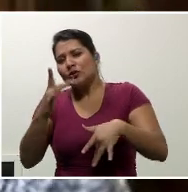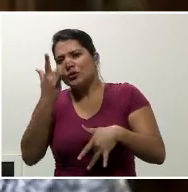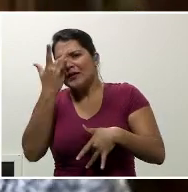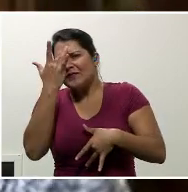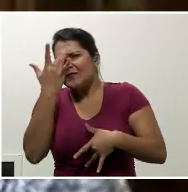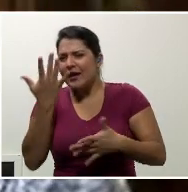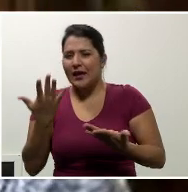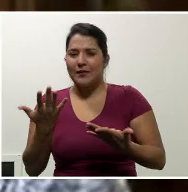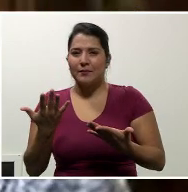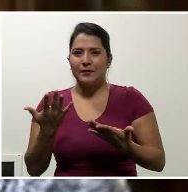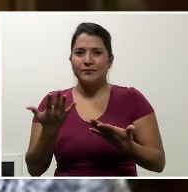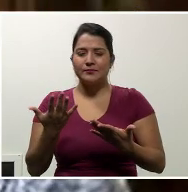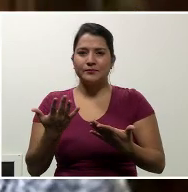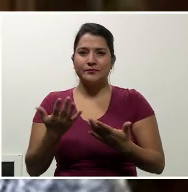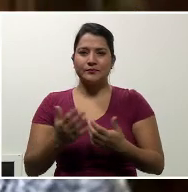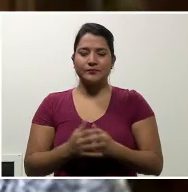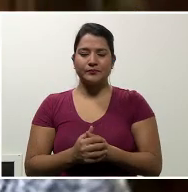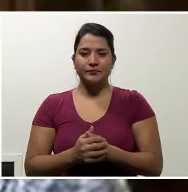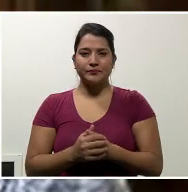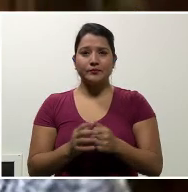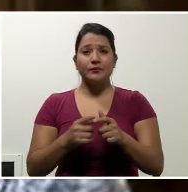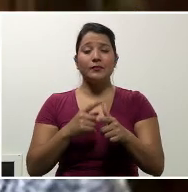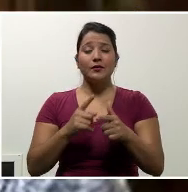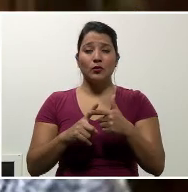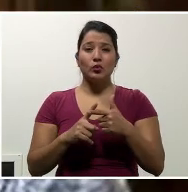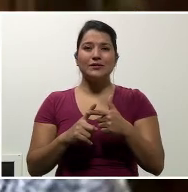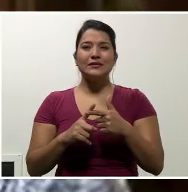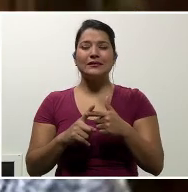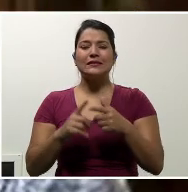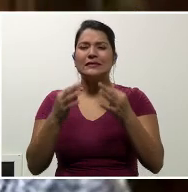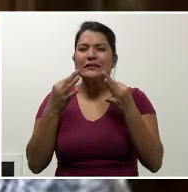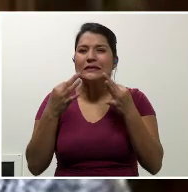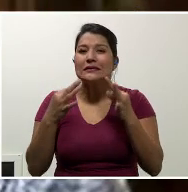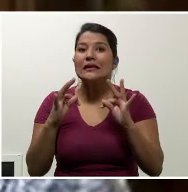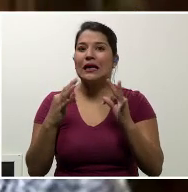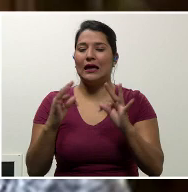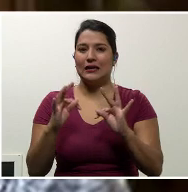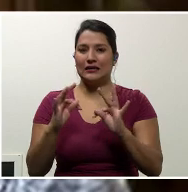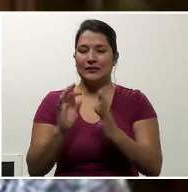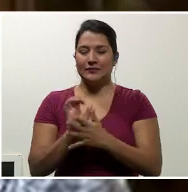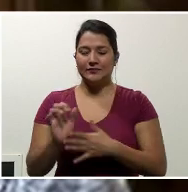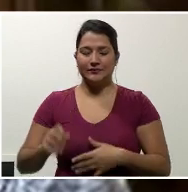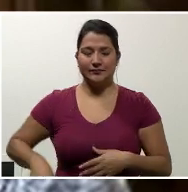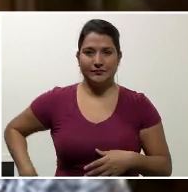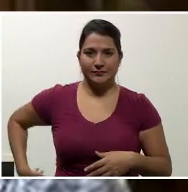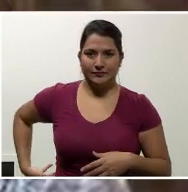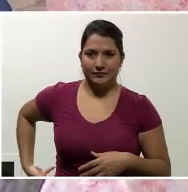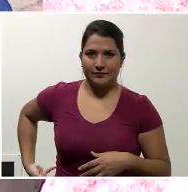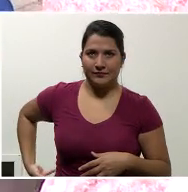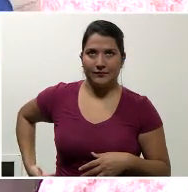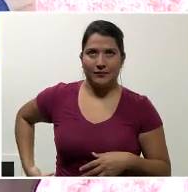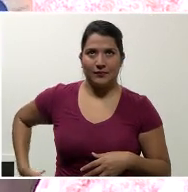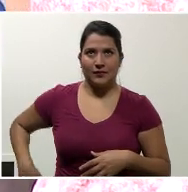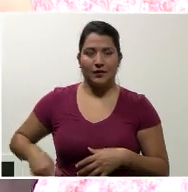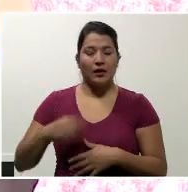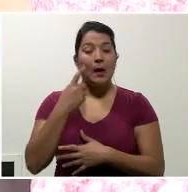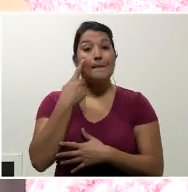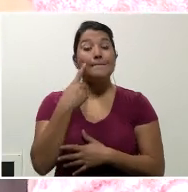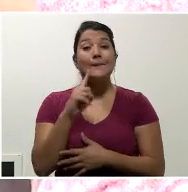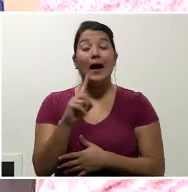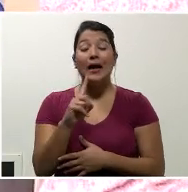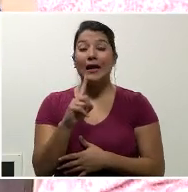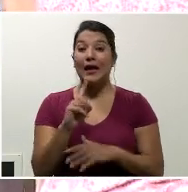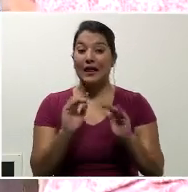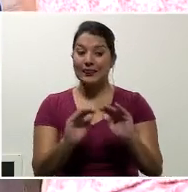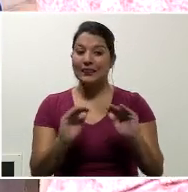minimizar la diseminación de gotitas de estornudo. Para niños. Viera que para niños tenemos